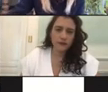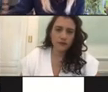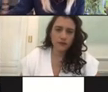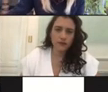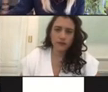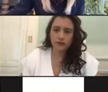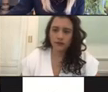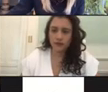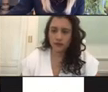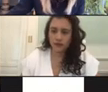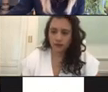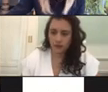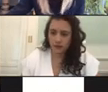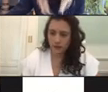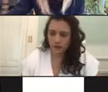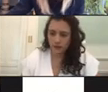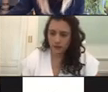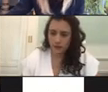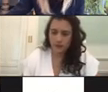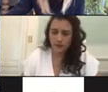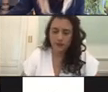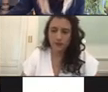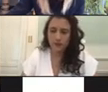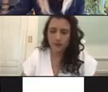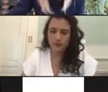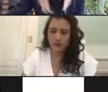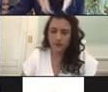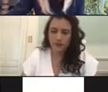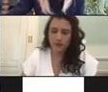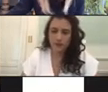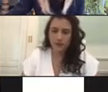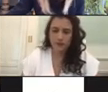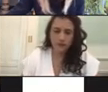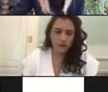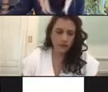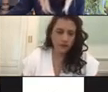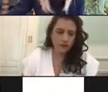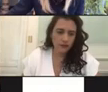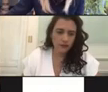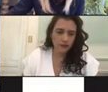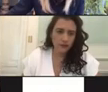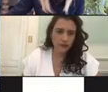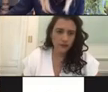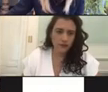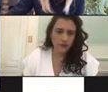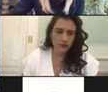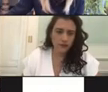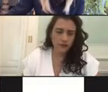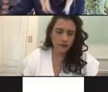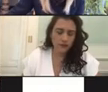en México. Es que veamos lo que también tiene Los Ángeles como sede de los grandes acontecimientos deportivos.